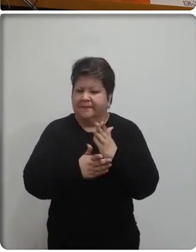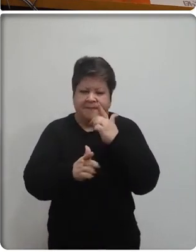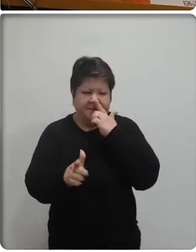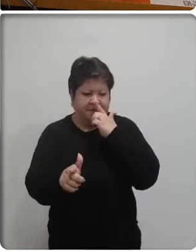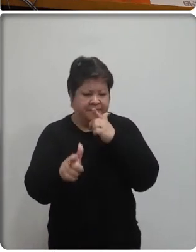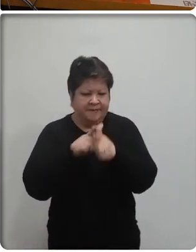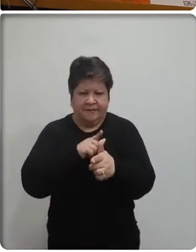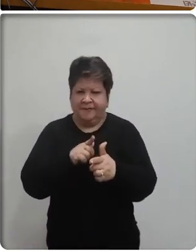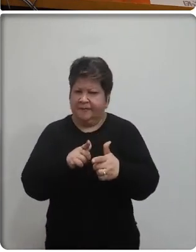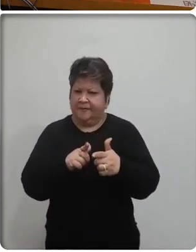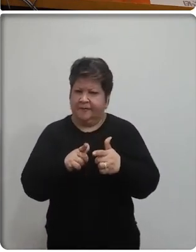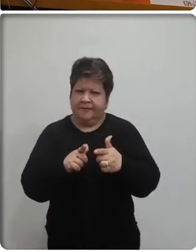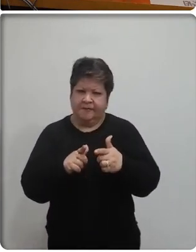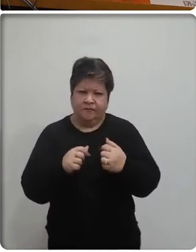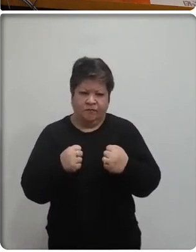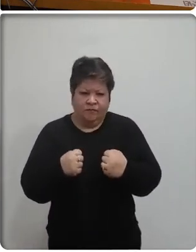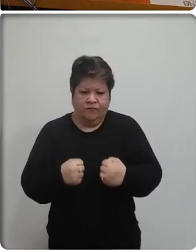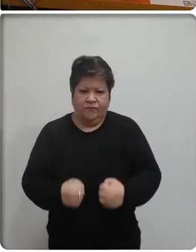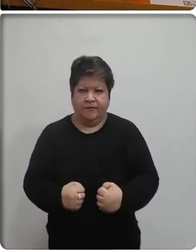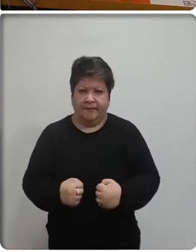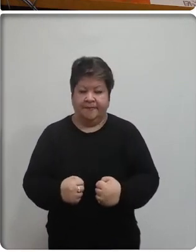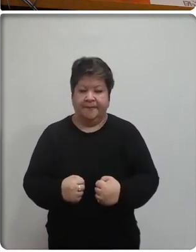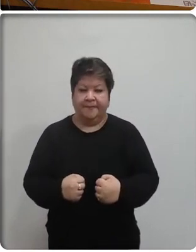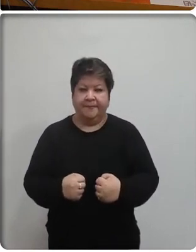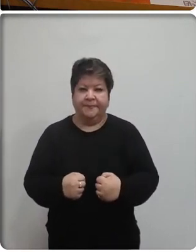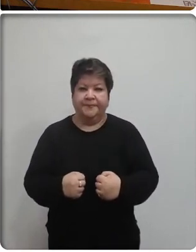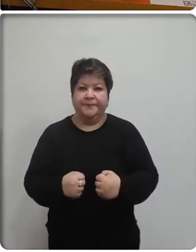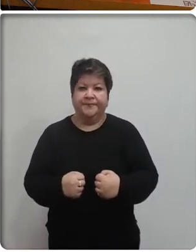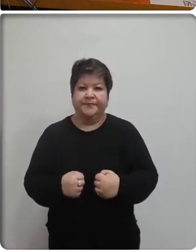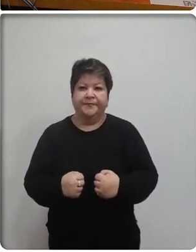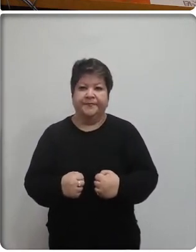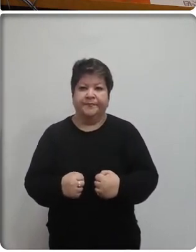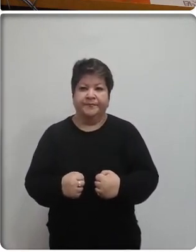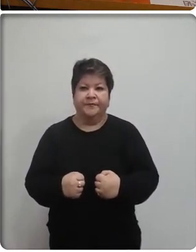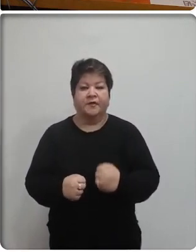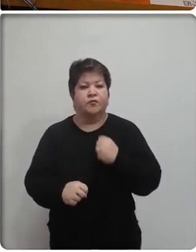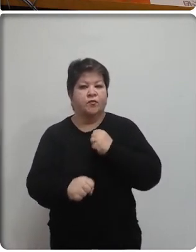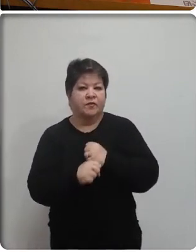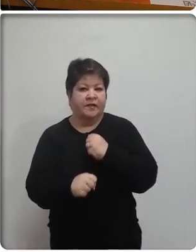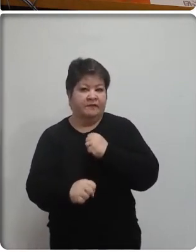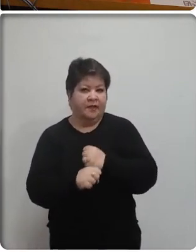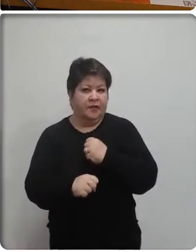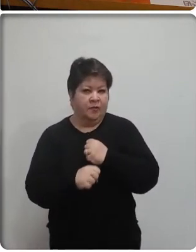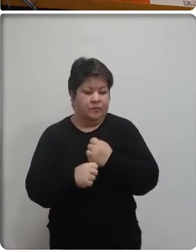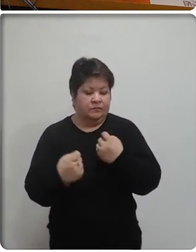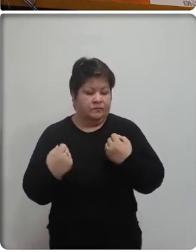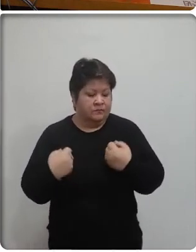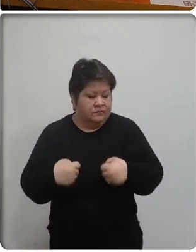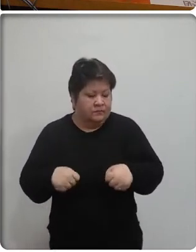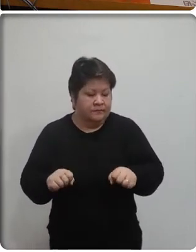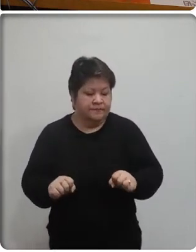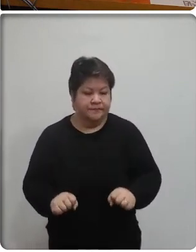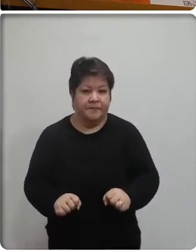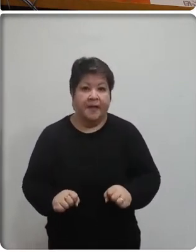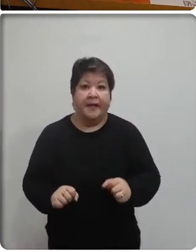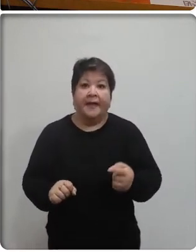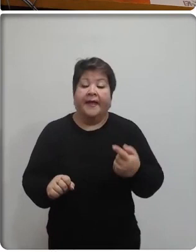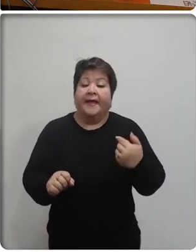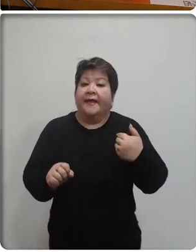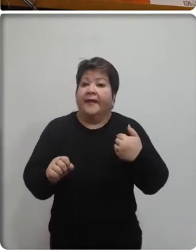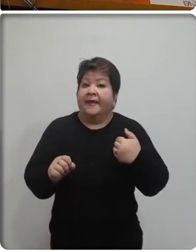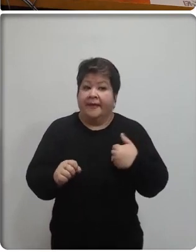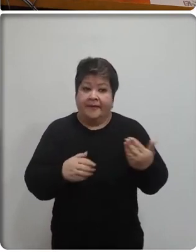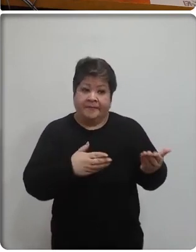directa y firme en todo lo que implica, que es un trabajo muy intenso, y a mí para de alguna